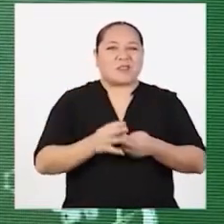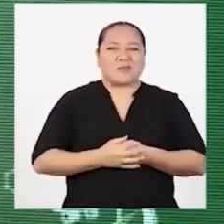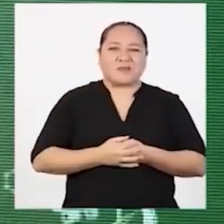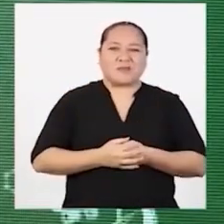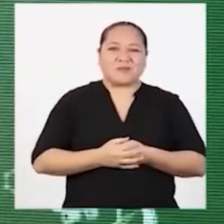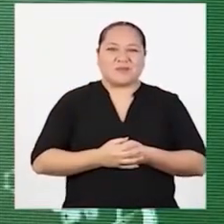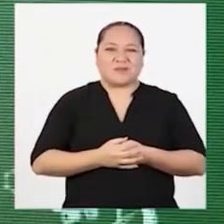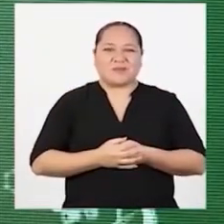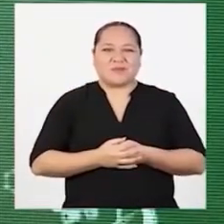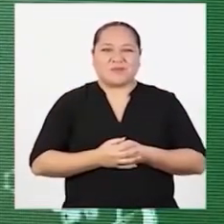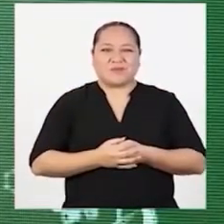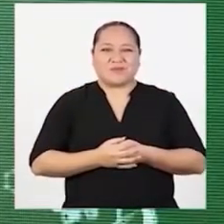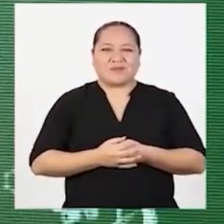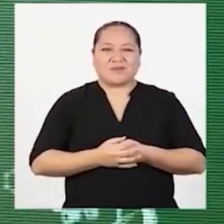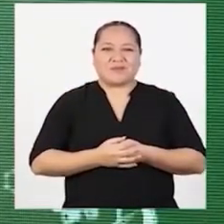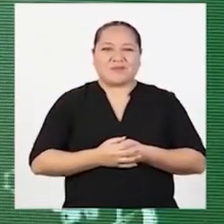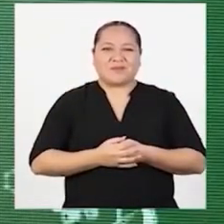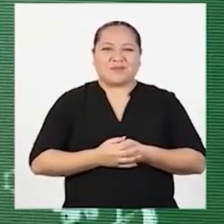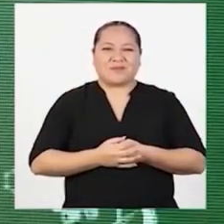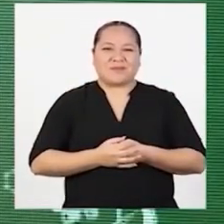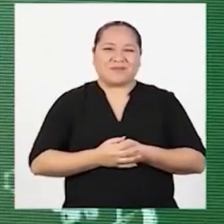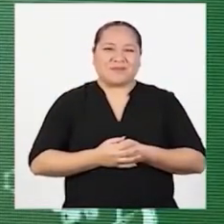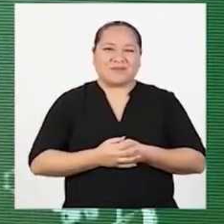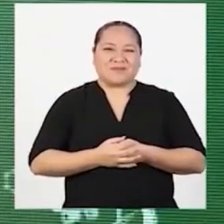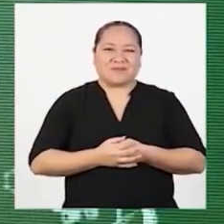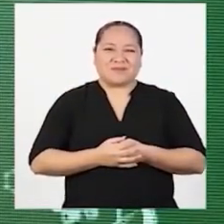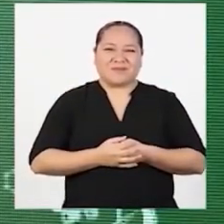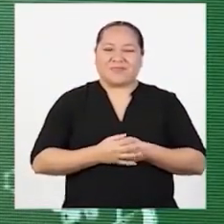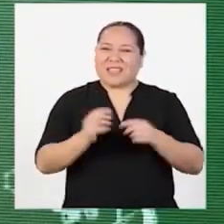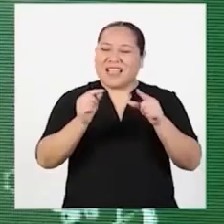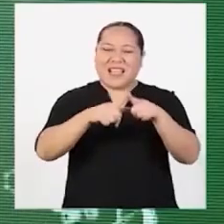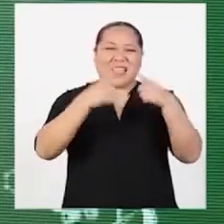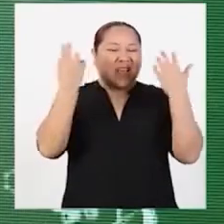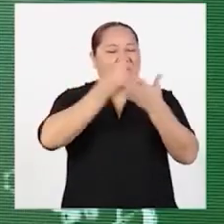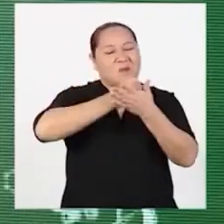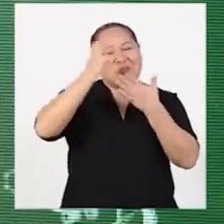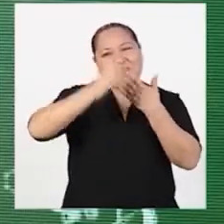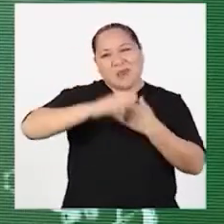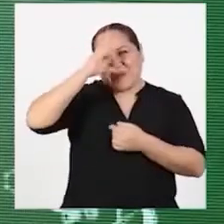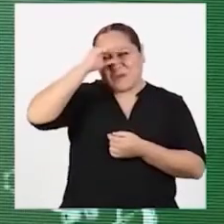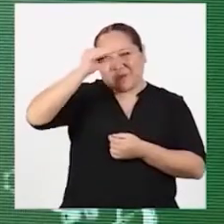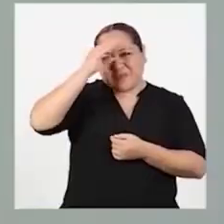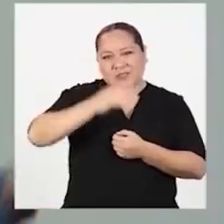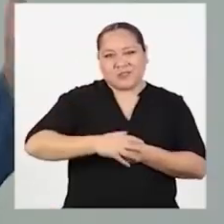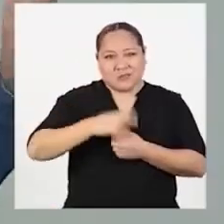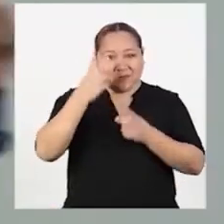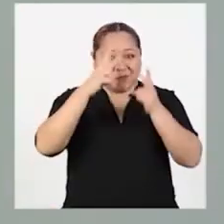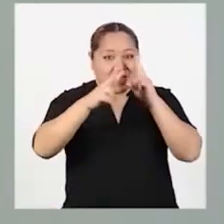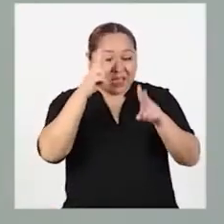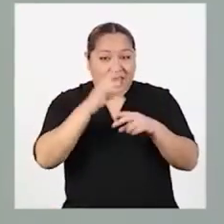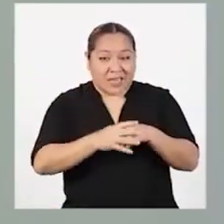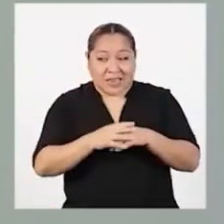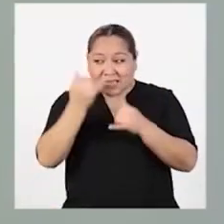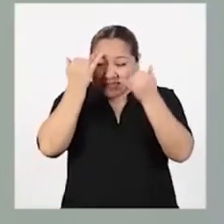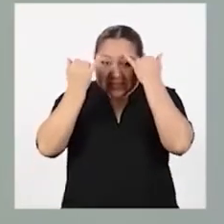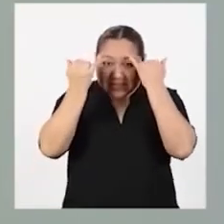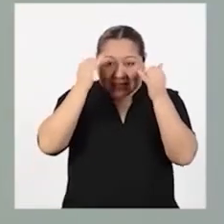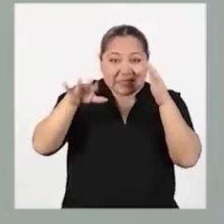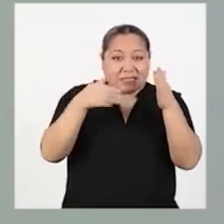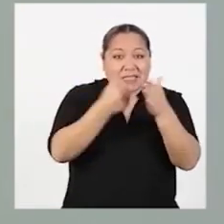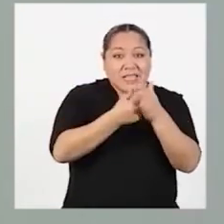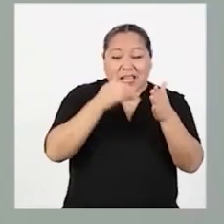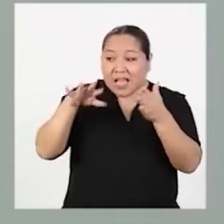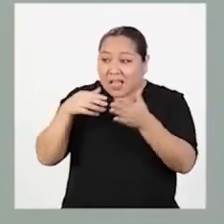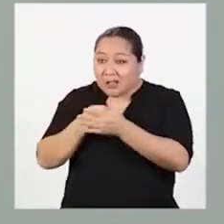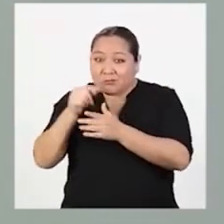en estricto, sino que también crecemos como sociedad reconociendo nuestra igualdad. Y si no me equivoco, tenemos